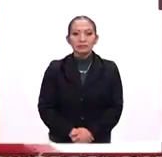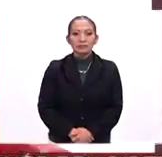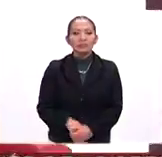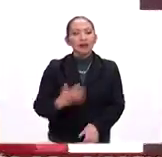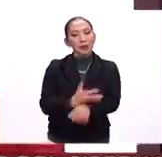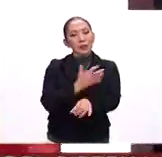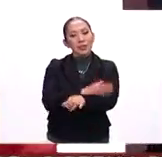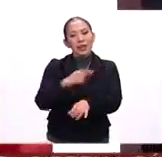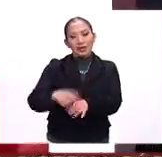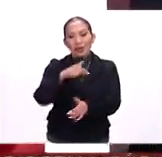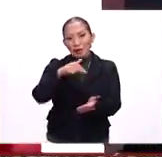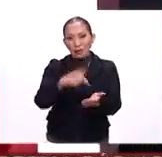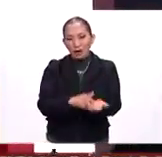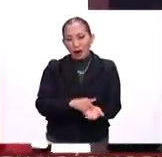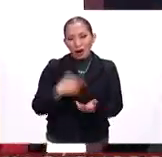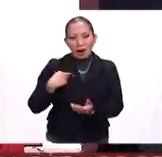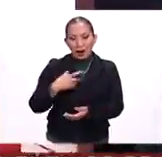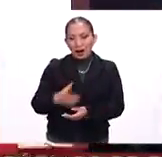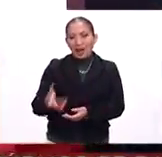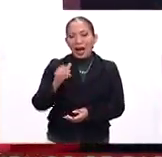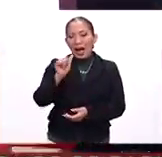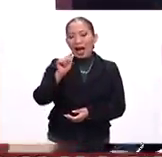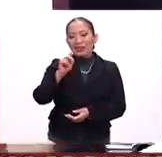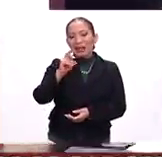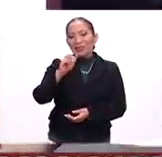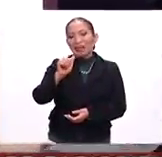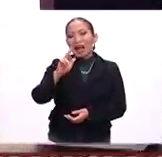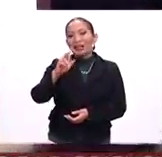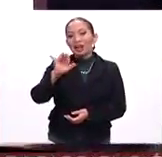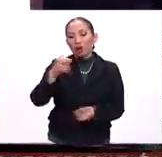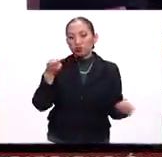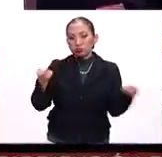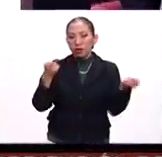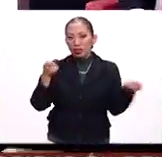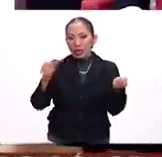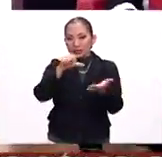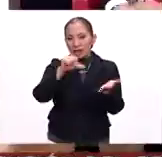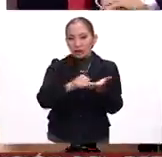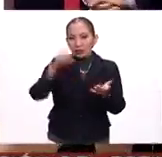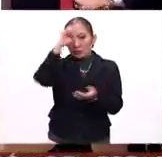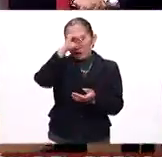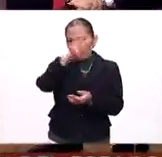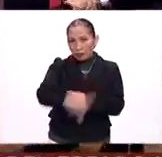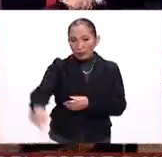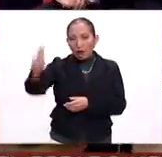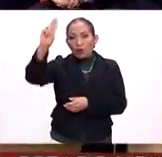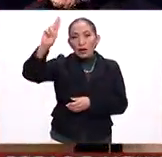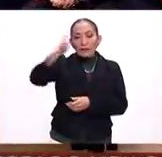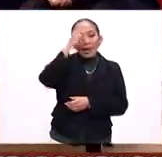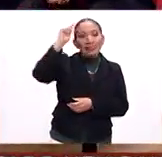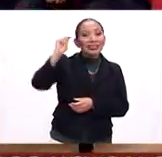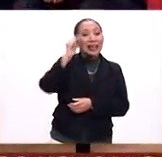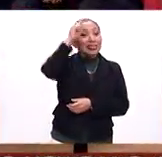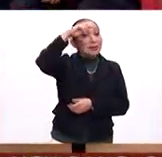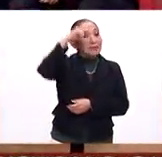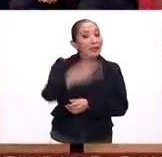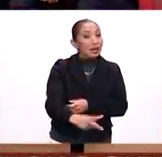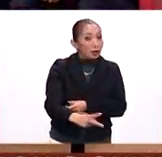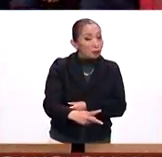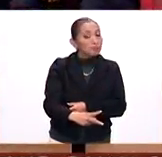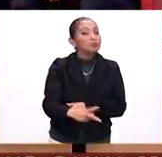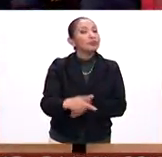Está con nosotros aquí en el estudio Adriana Rico, ella es coordinadora del Centro de Opinión Pública de la Universidad Tecnológica de